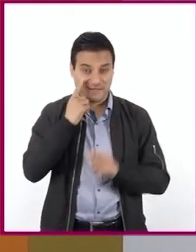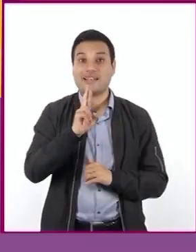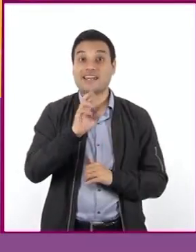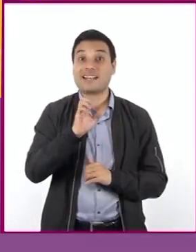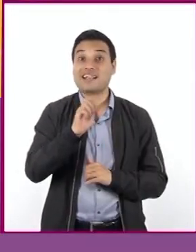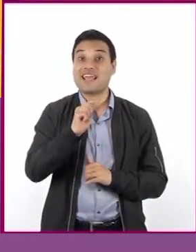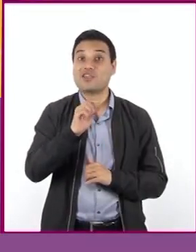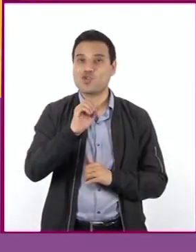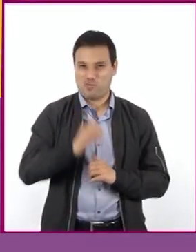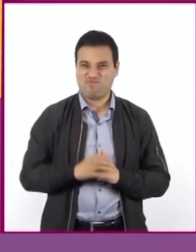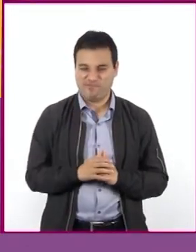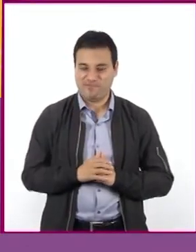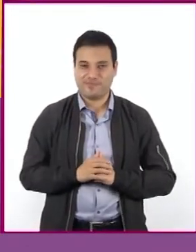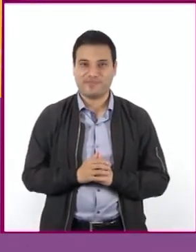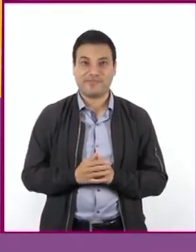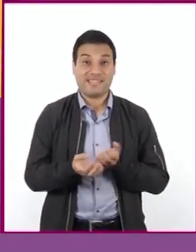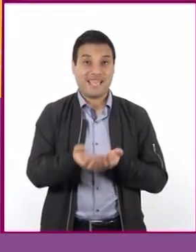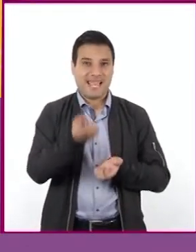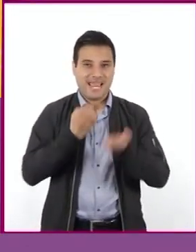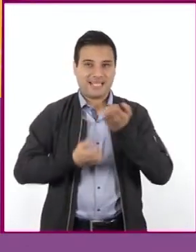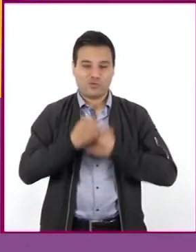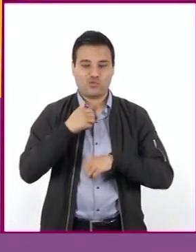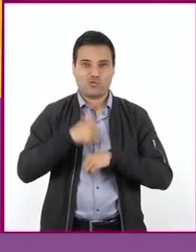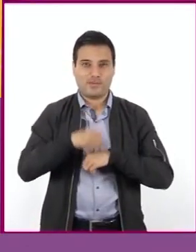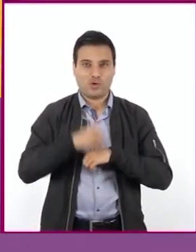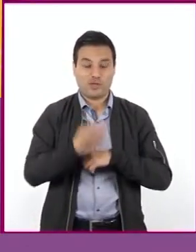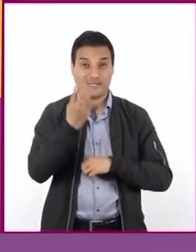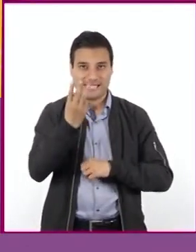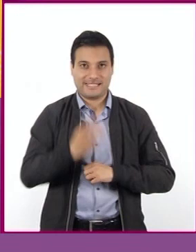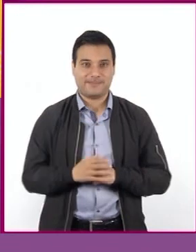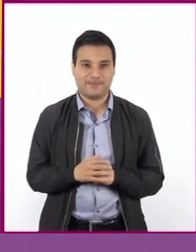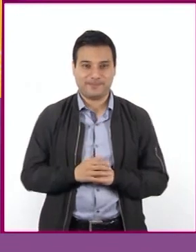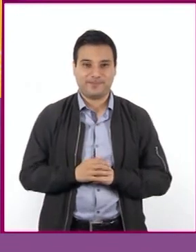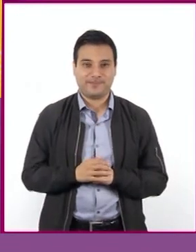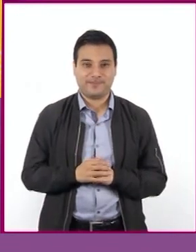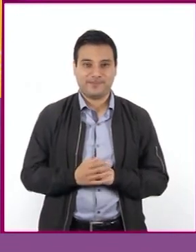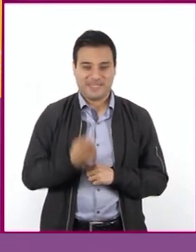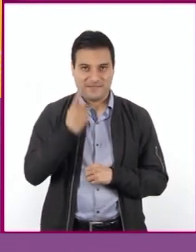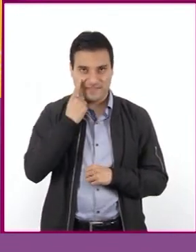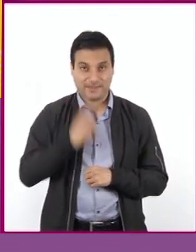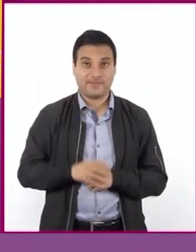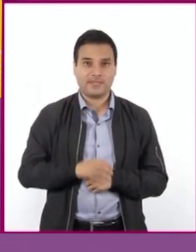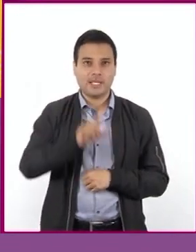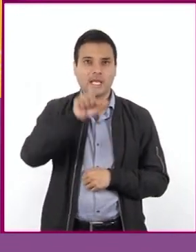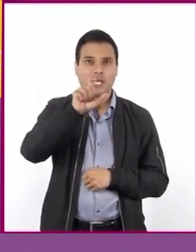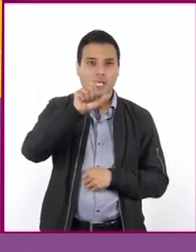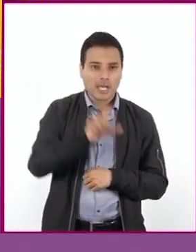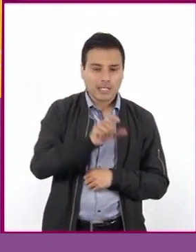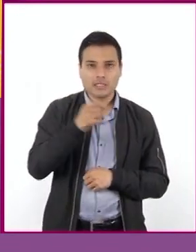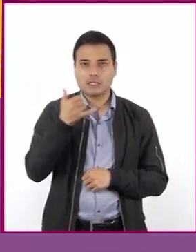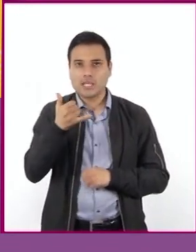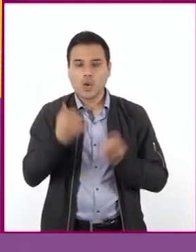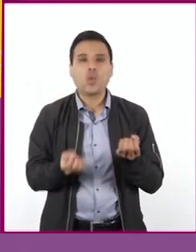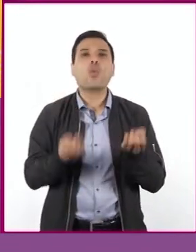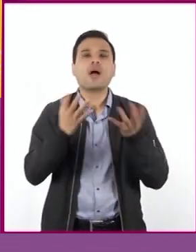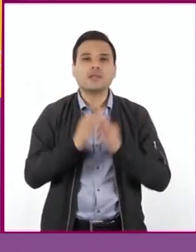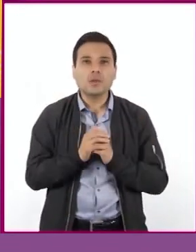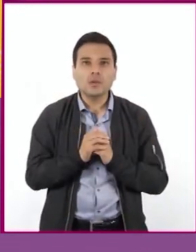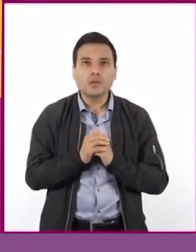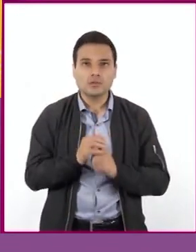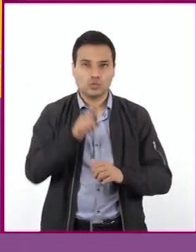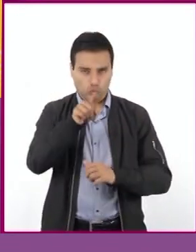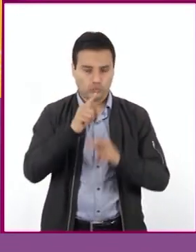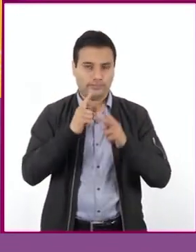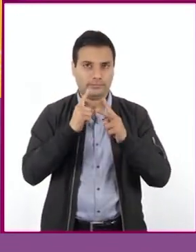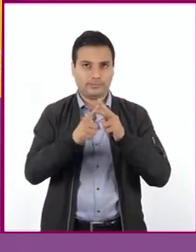reto. Ejercicio 3. Calcular el valor de las incógnitas X y Y del siguiente sistema de